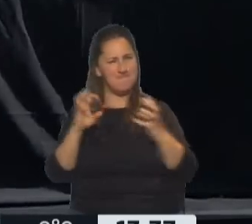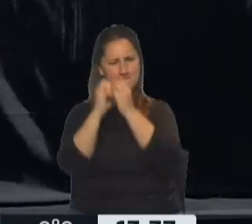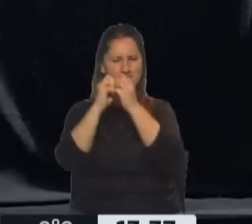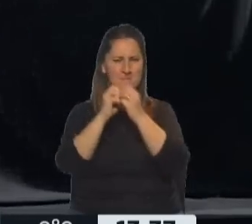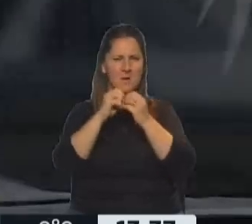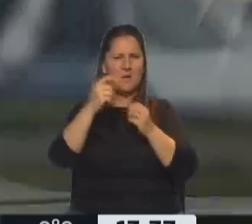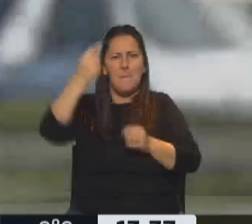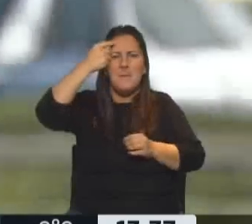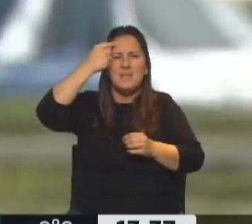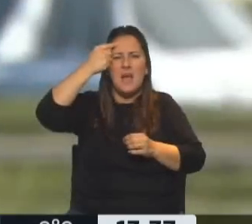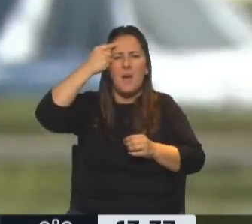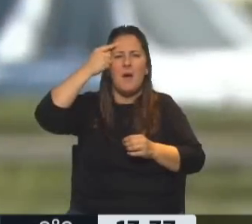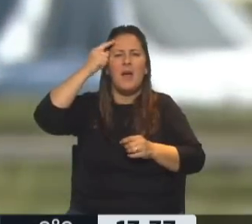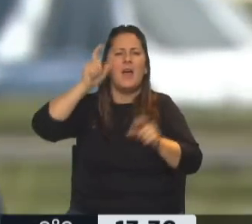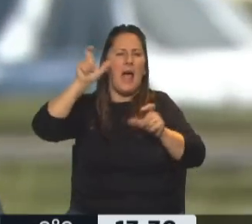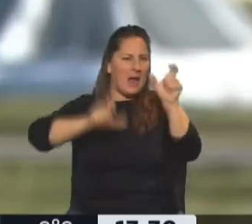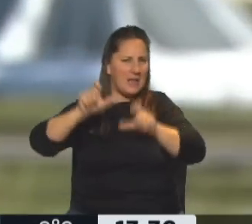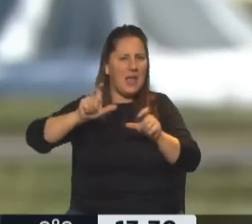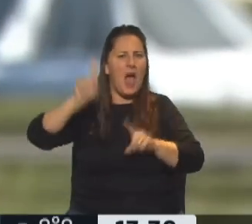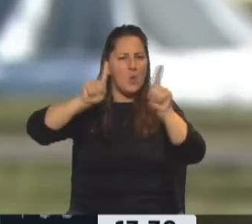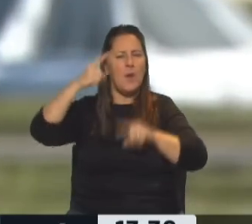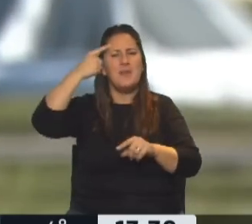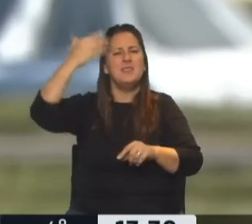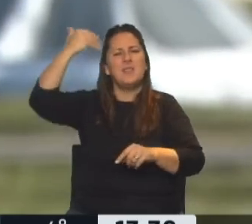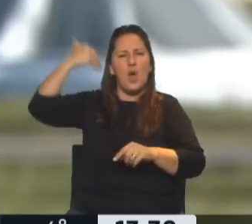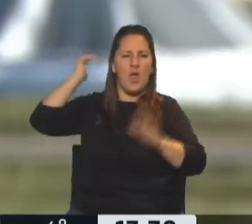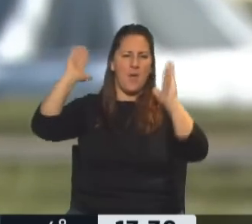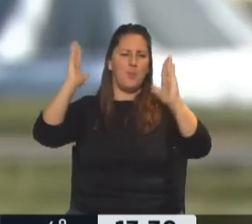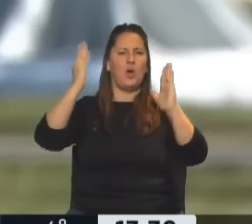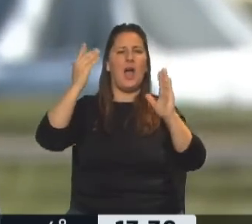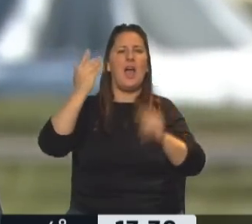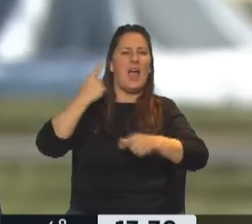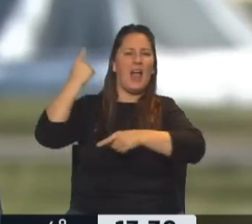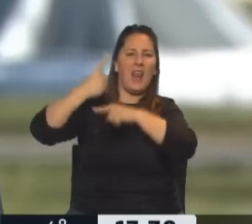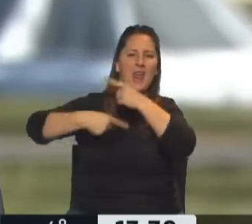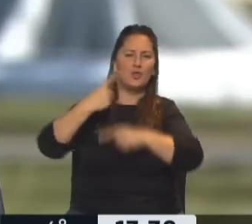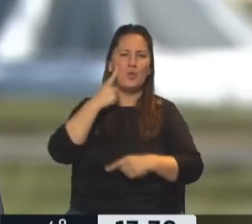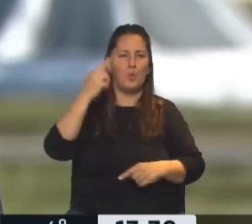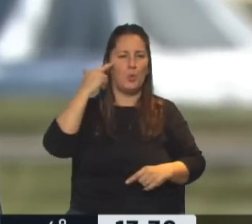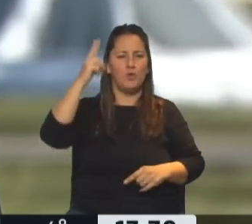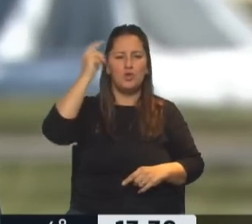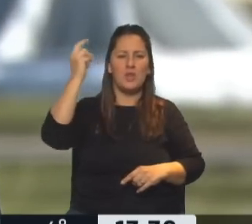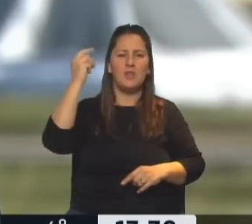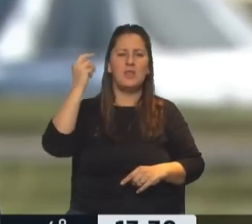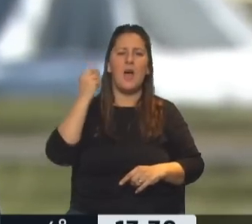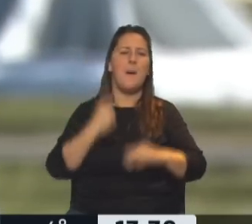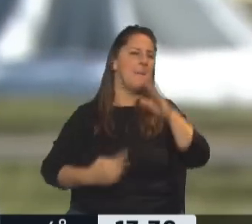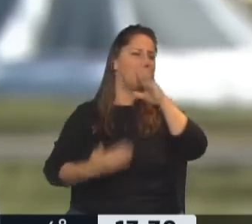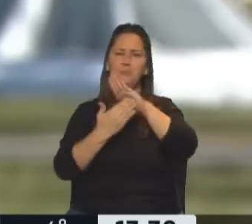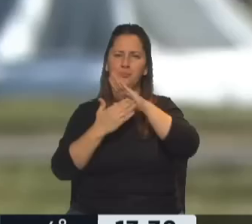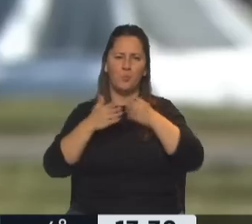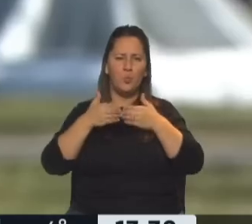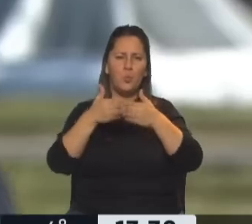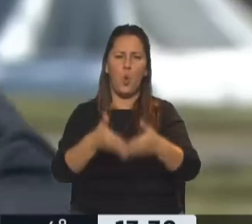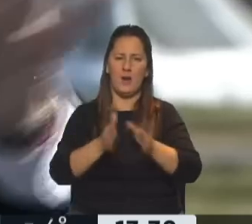pensó, en la que creyeron los de la generación del 80, que tenía el cuerpo de la araña en el puerto de Buenos Aires